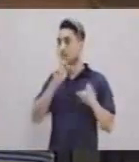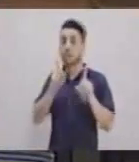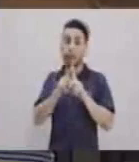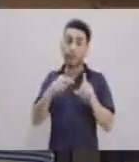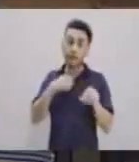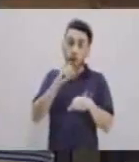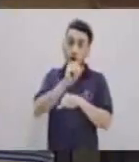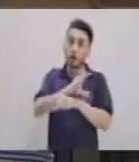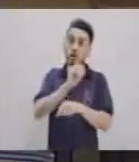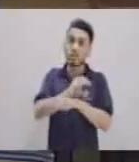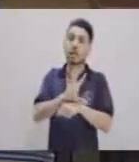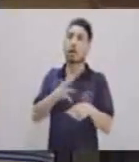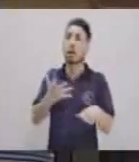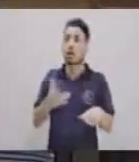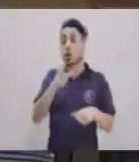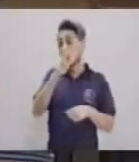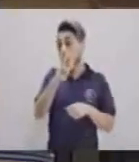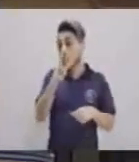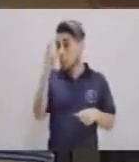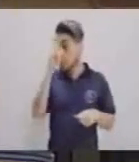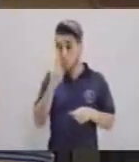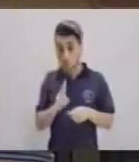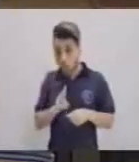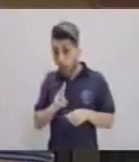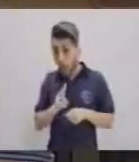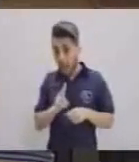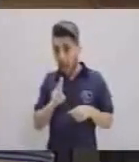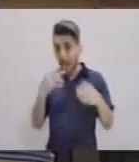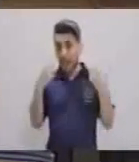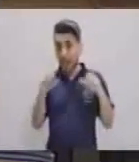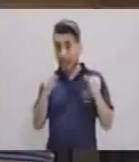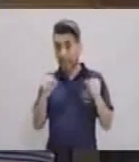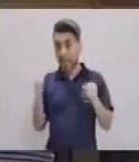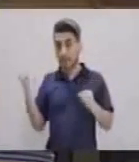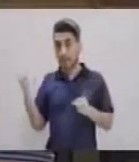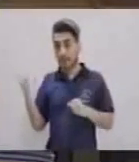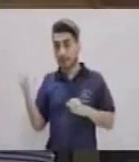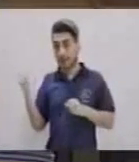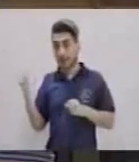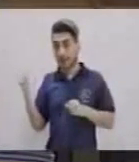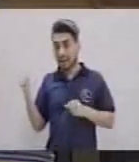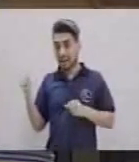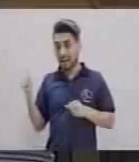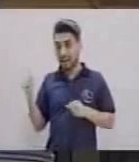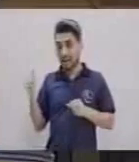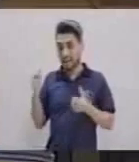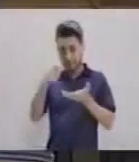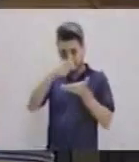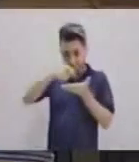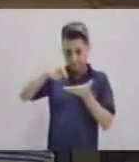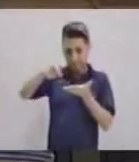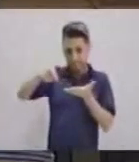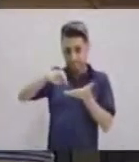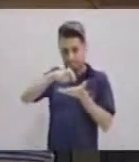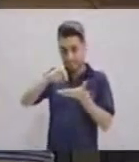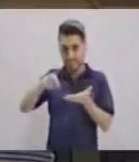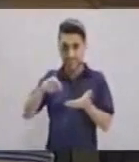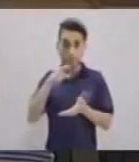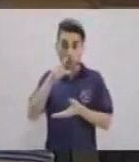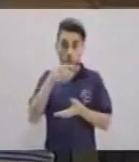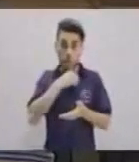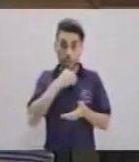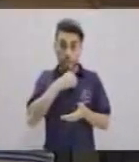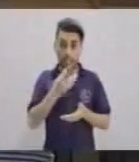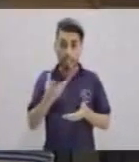sugerirles que si usted nunca ha realizado este tipo de trabajo y